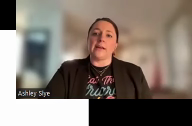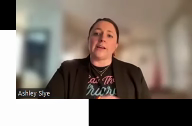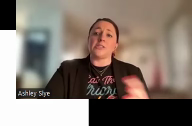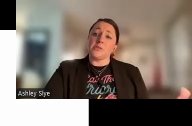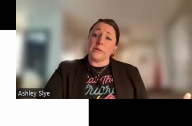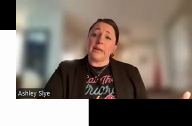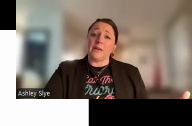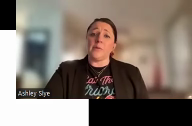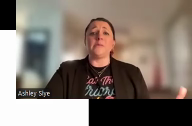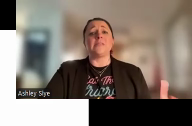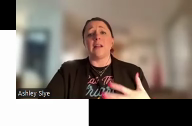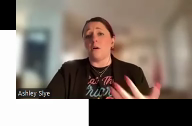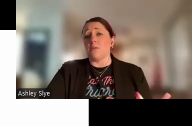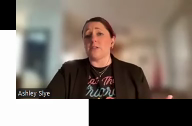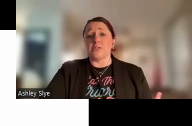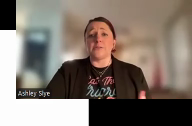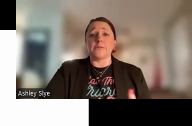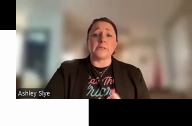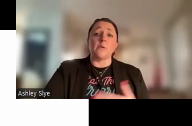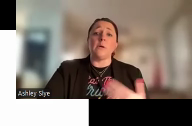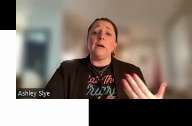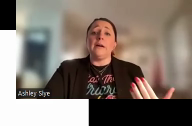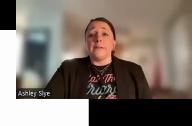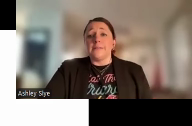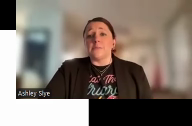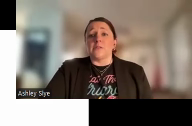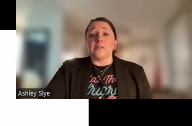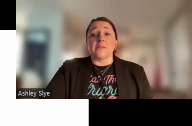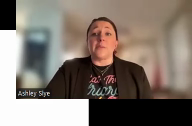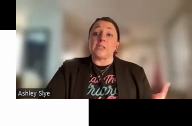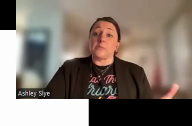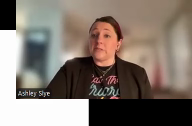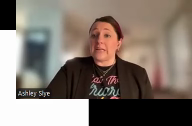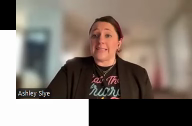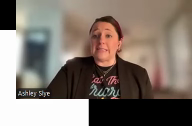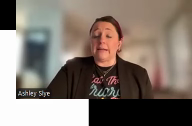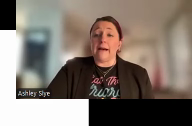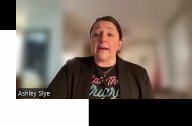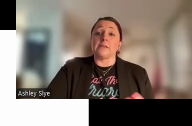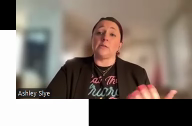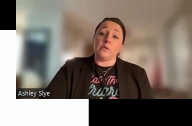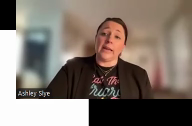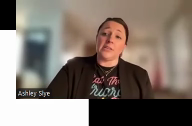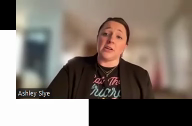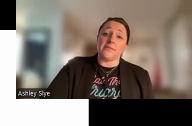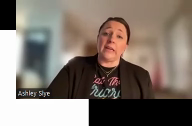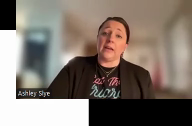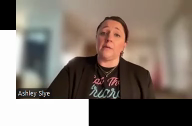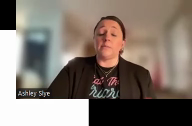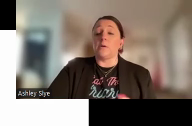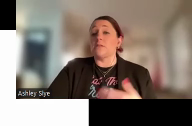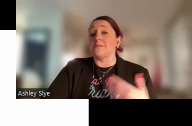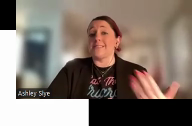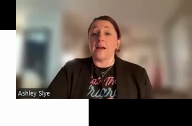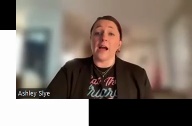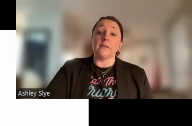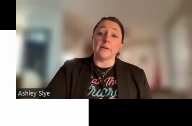checando esto con todo el mundo porque hay muchos datos que muestran la conexión entre el abuso y los temas de salud.